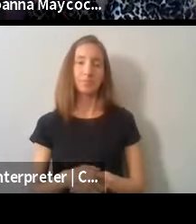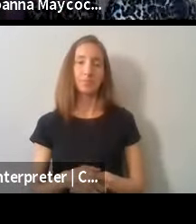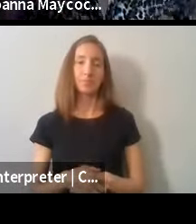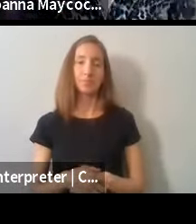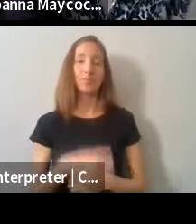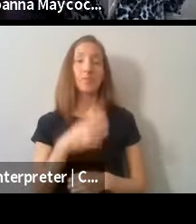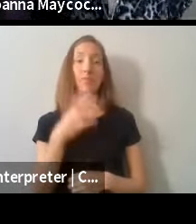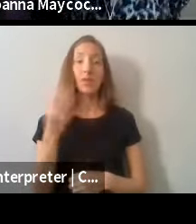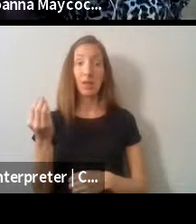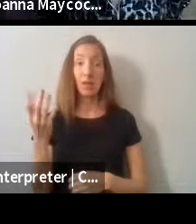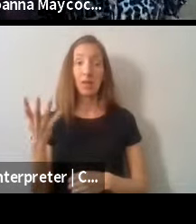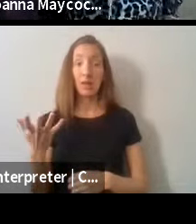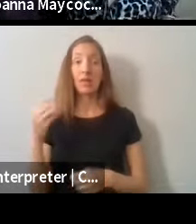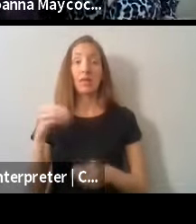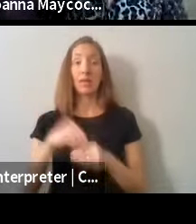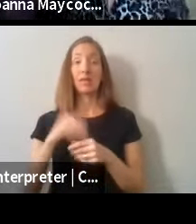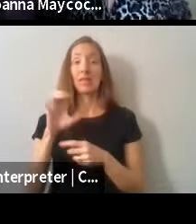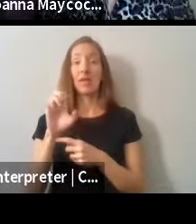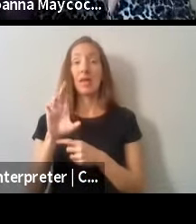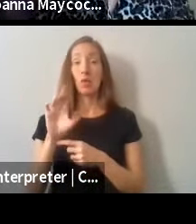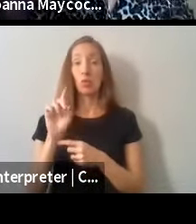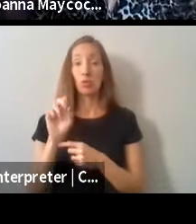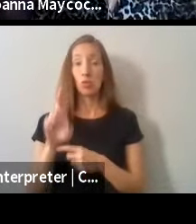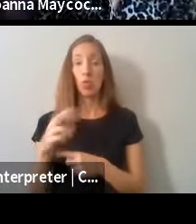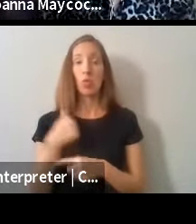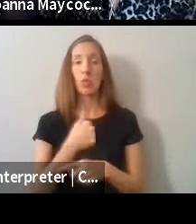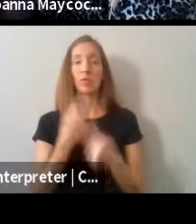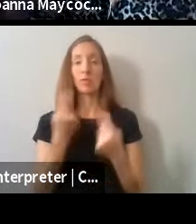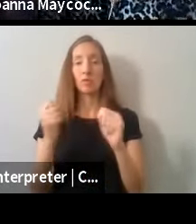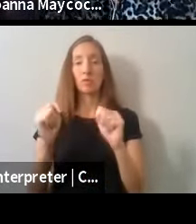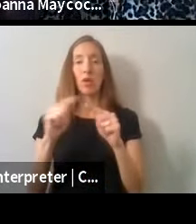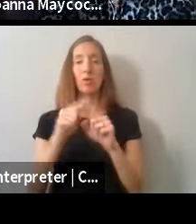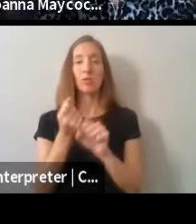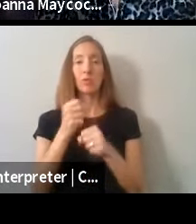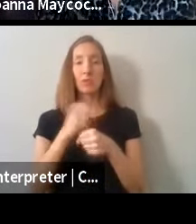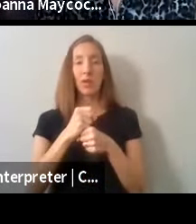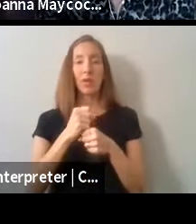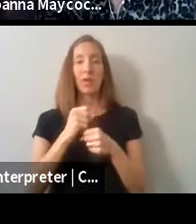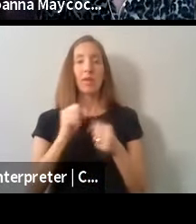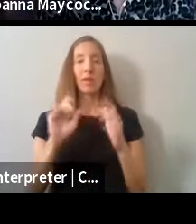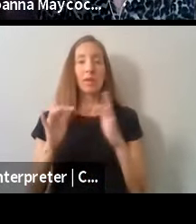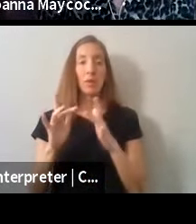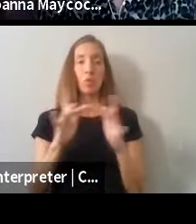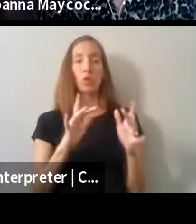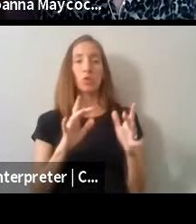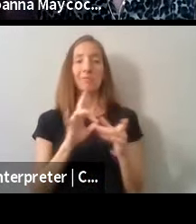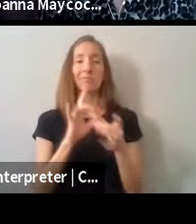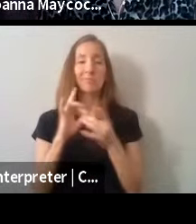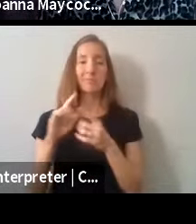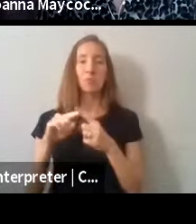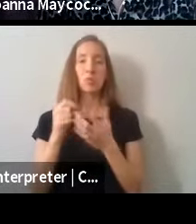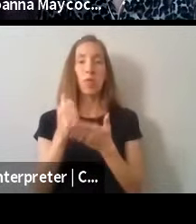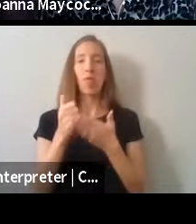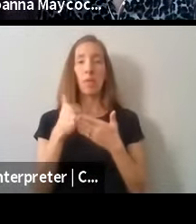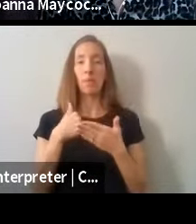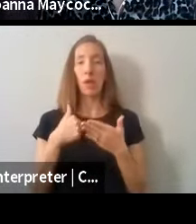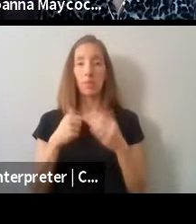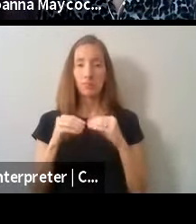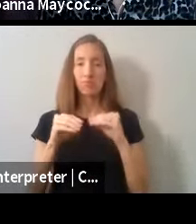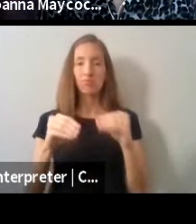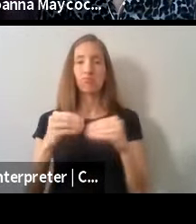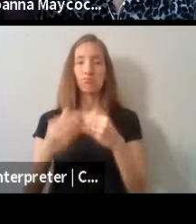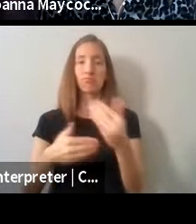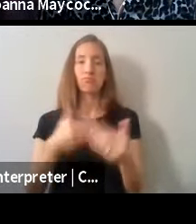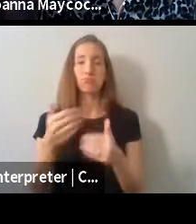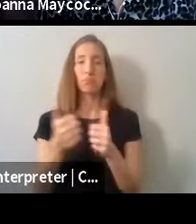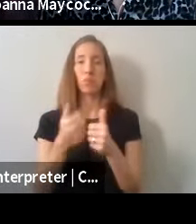todo avanzar en los medios telemáticos. Hoy por hoy la tecnología es uno de los desafíos que se